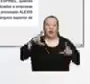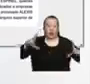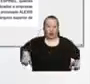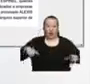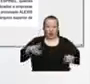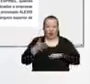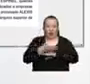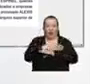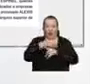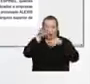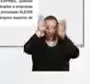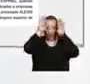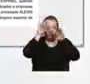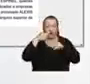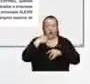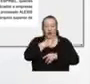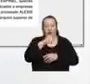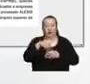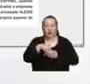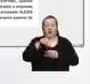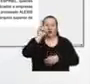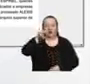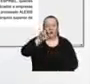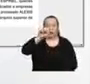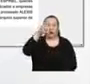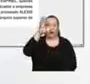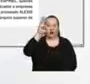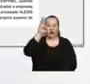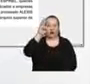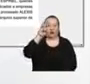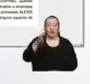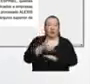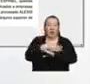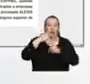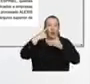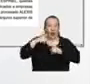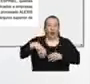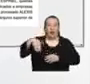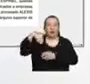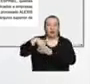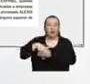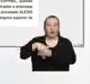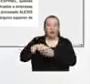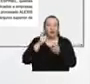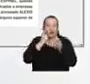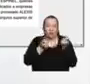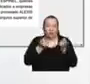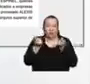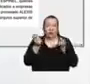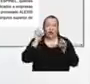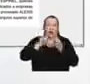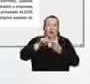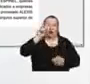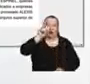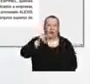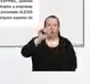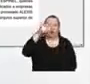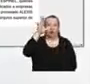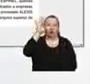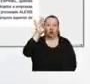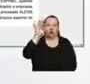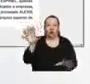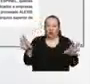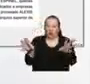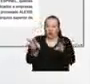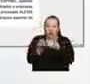licencia hackearon del 2016 archivos los manipular hasta el 2018 contaron cosas